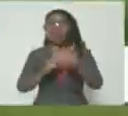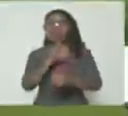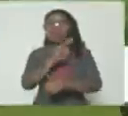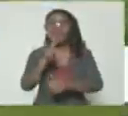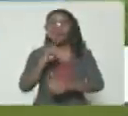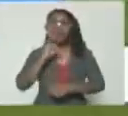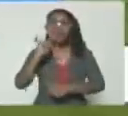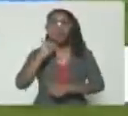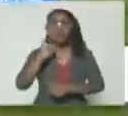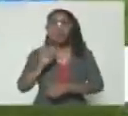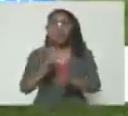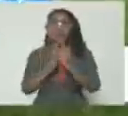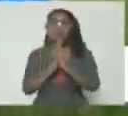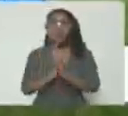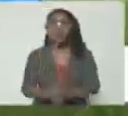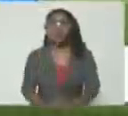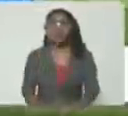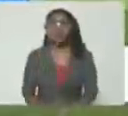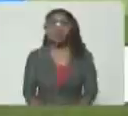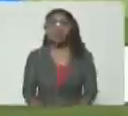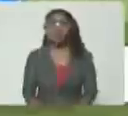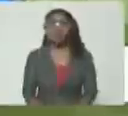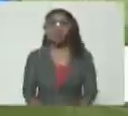esta noticia, por favor?